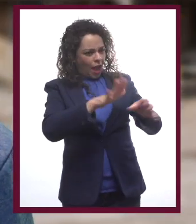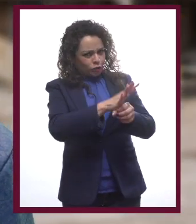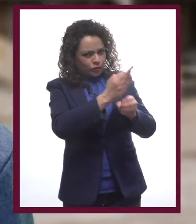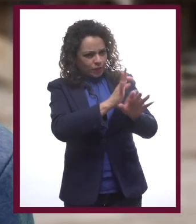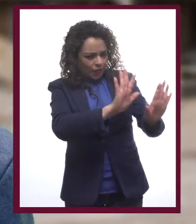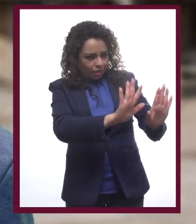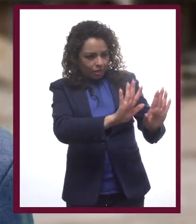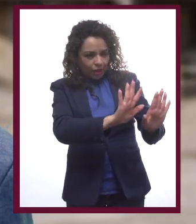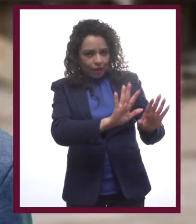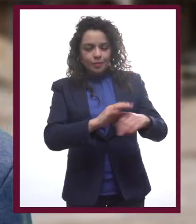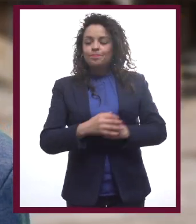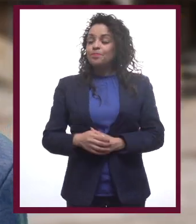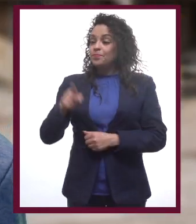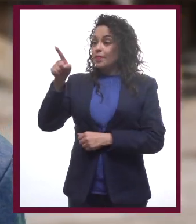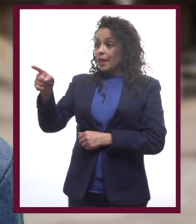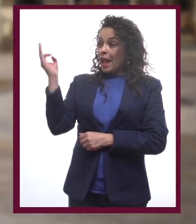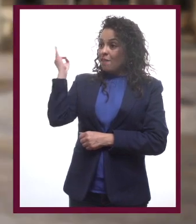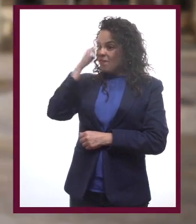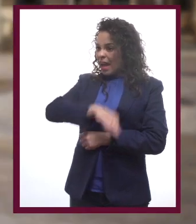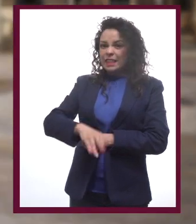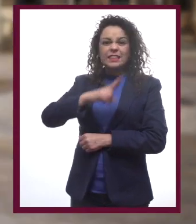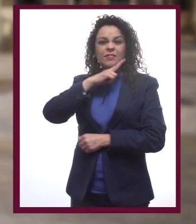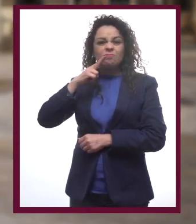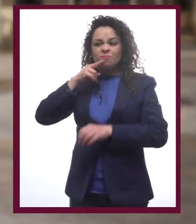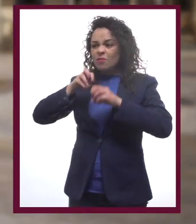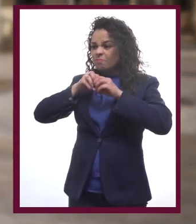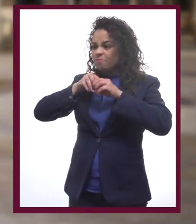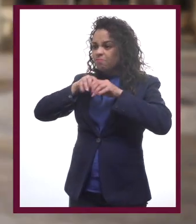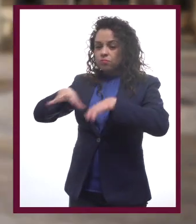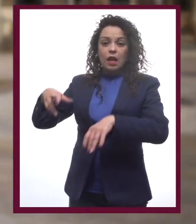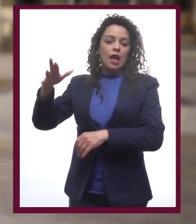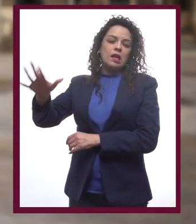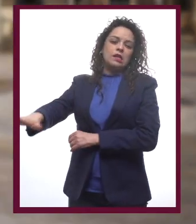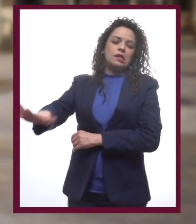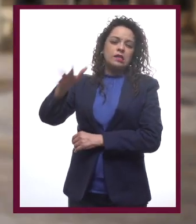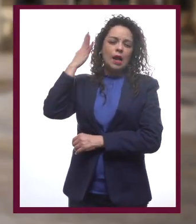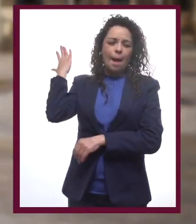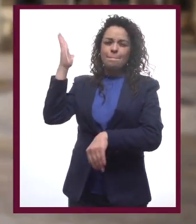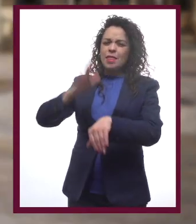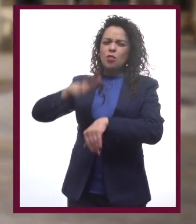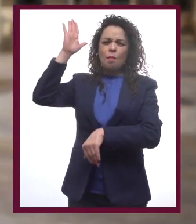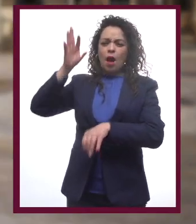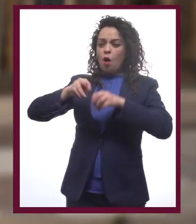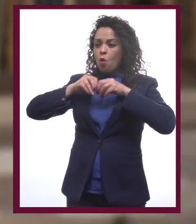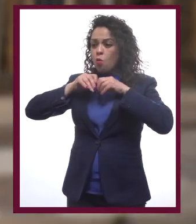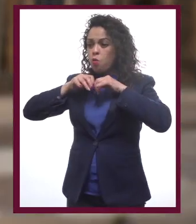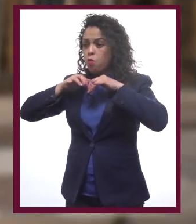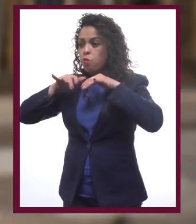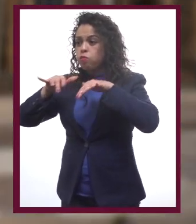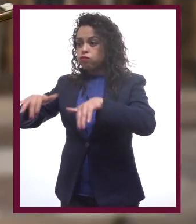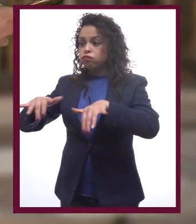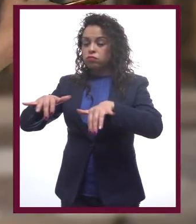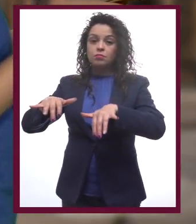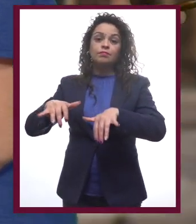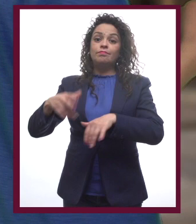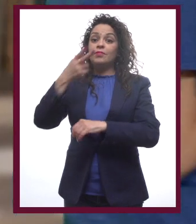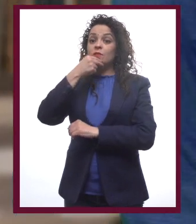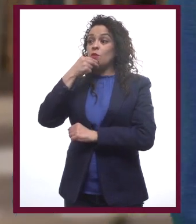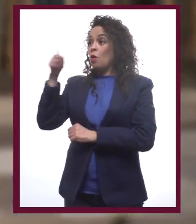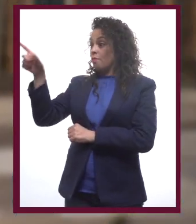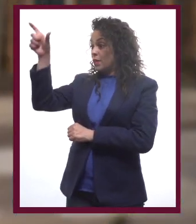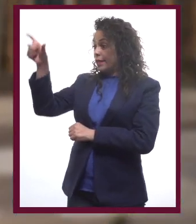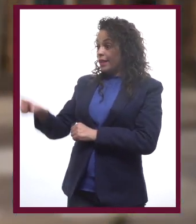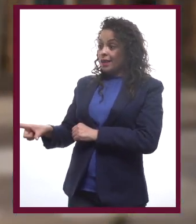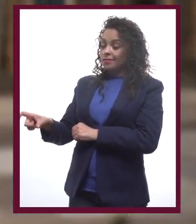suficiente. La noticia, falsa a toda vista, se hubiera esparcido rápidamente y el forastero tal vez